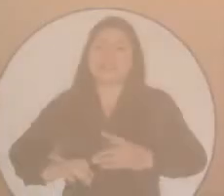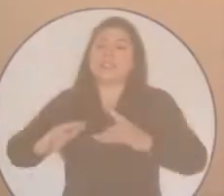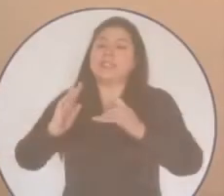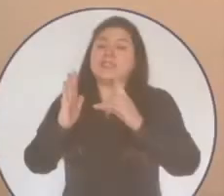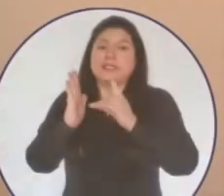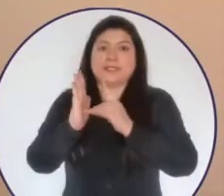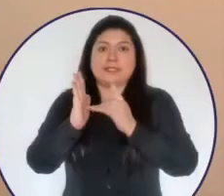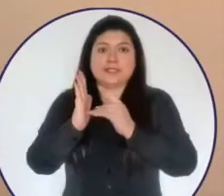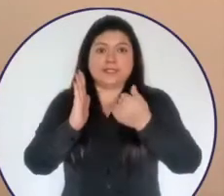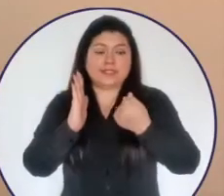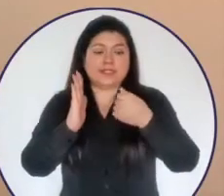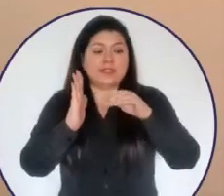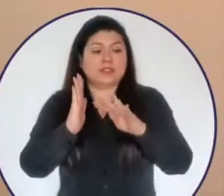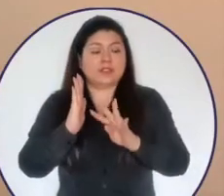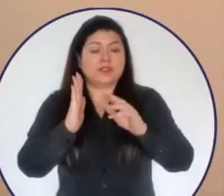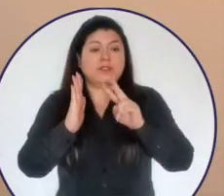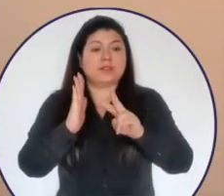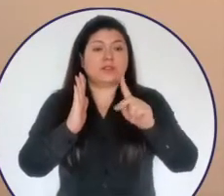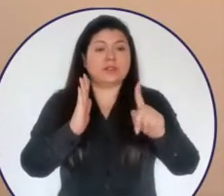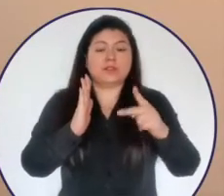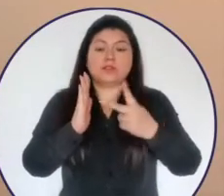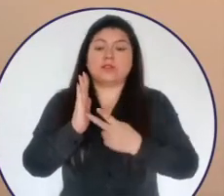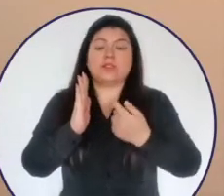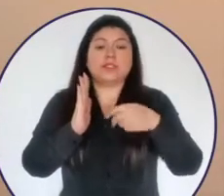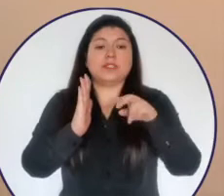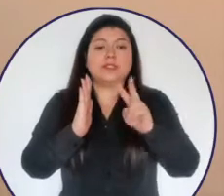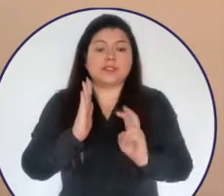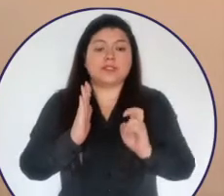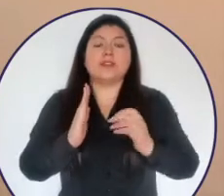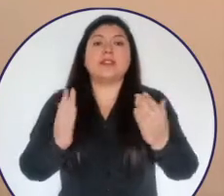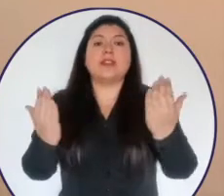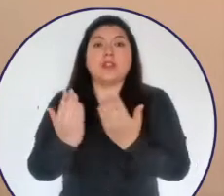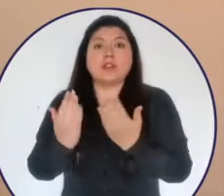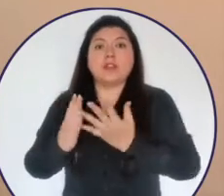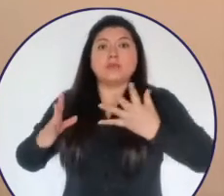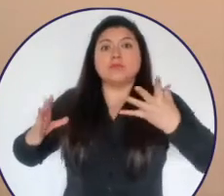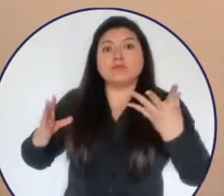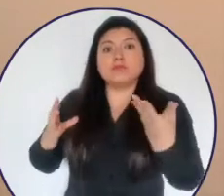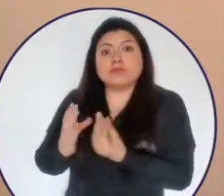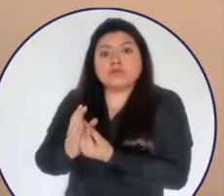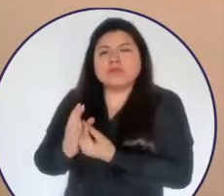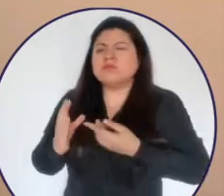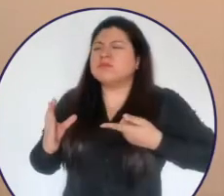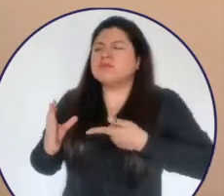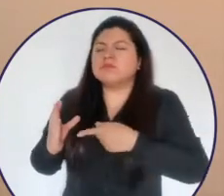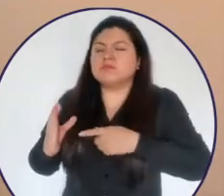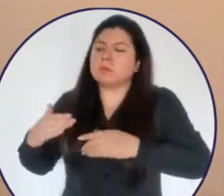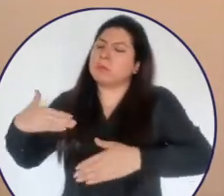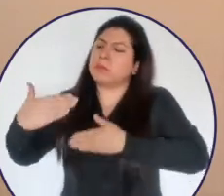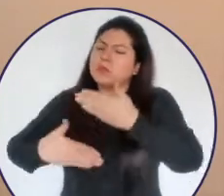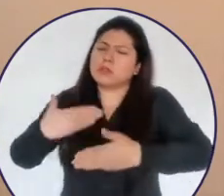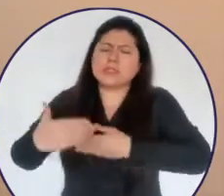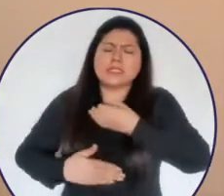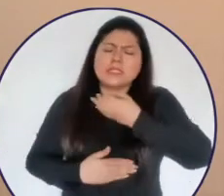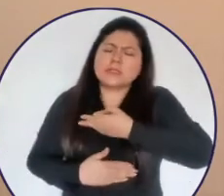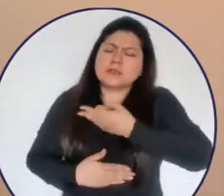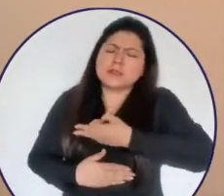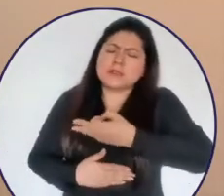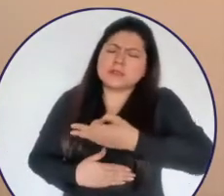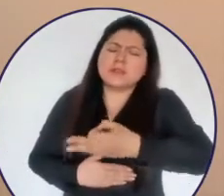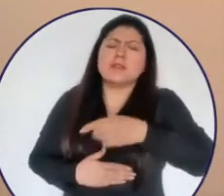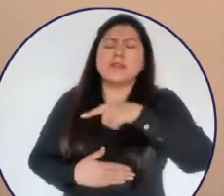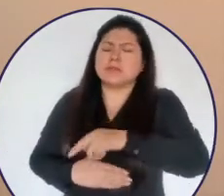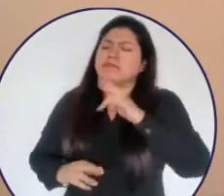De acuerdo con el decreto 1421 de 2017, la educación inclusiva es un proceso permanente que invita